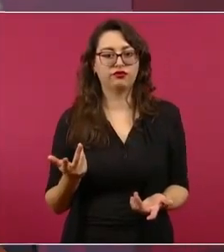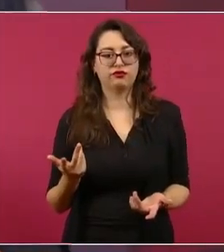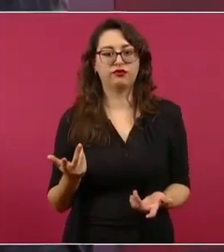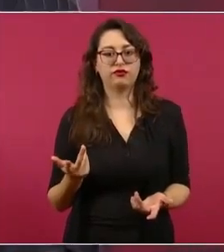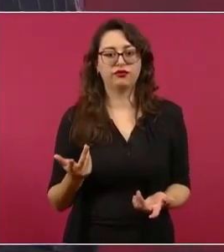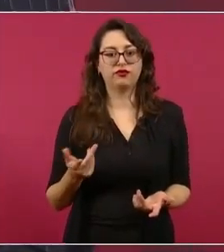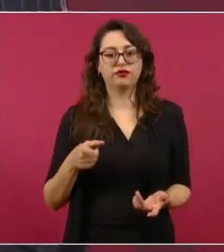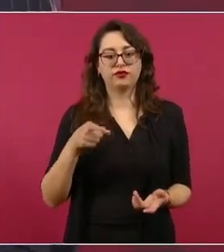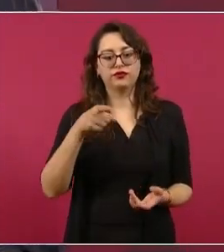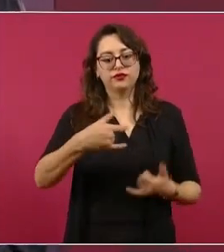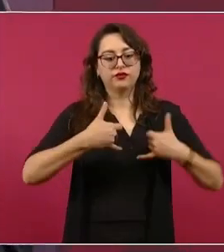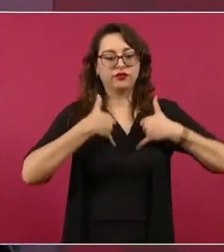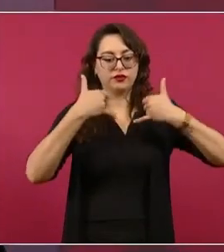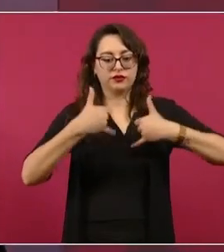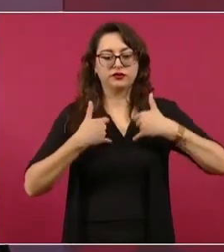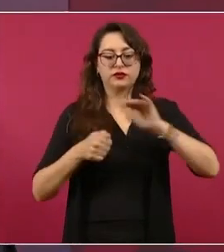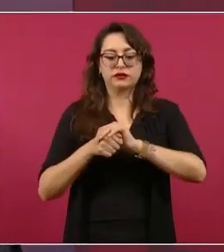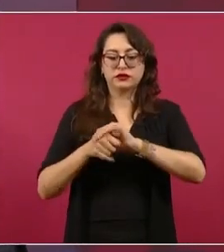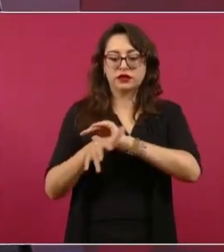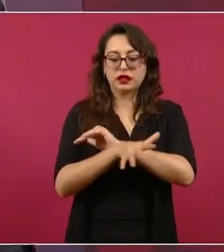desaparecido a los jóvenes de Ayotzinapa,